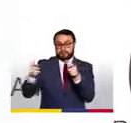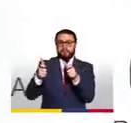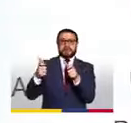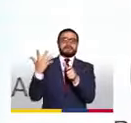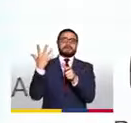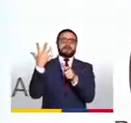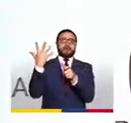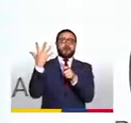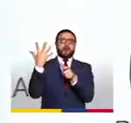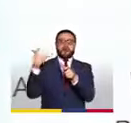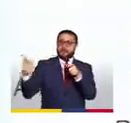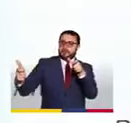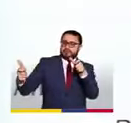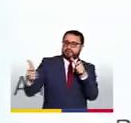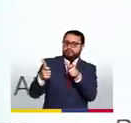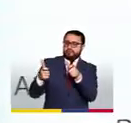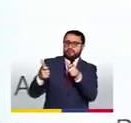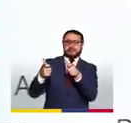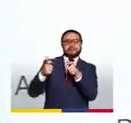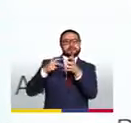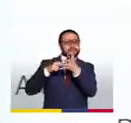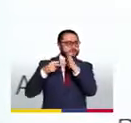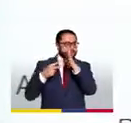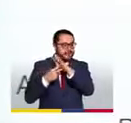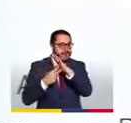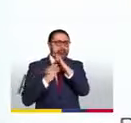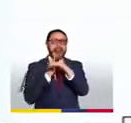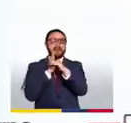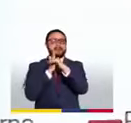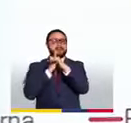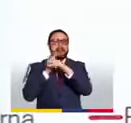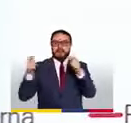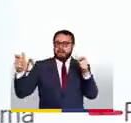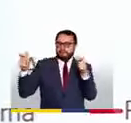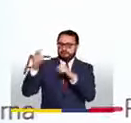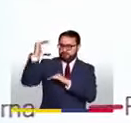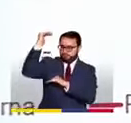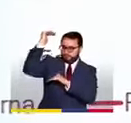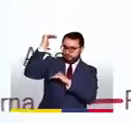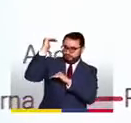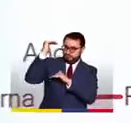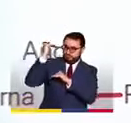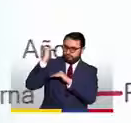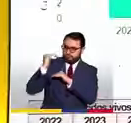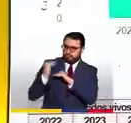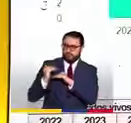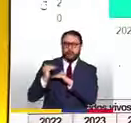razón que es la mitad, mucho menos de la mitad del año pasado,